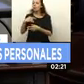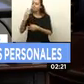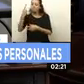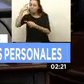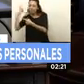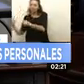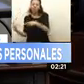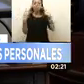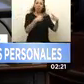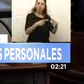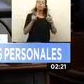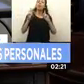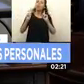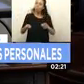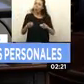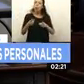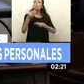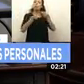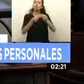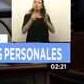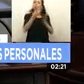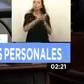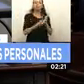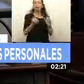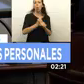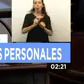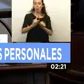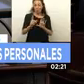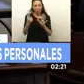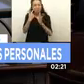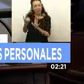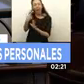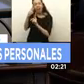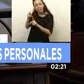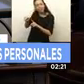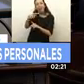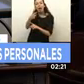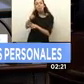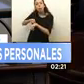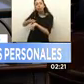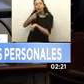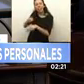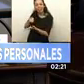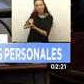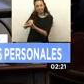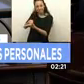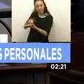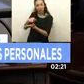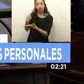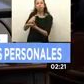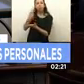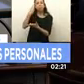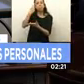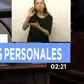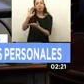visiones le iban aprobar el presupuesto mire y mire lo que decía y creemos que algunos rumbos esto se